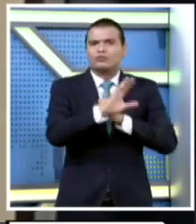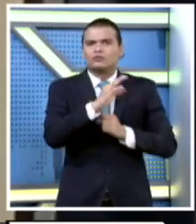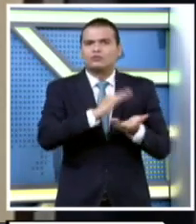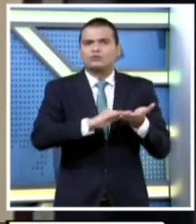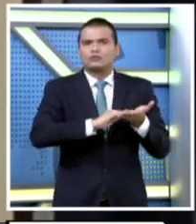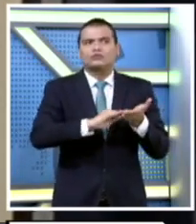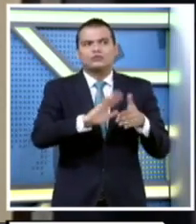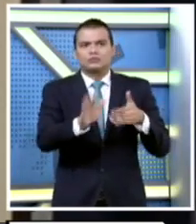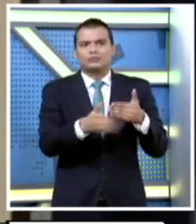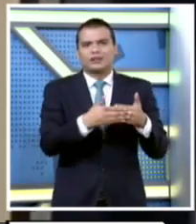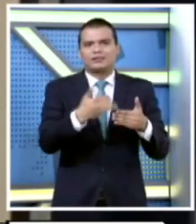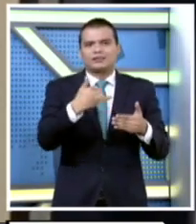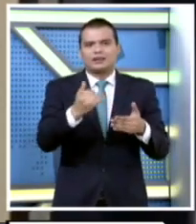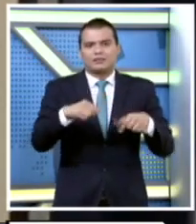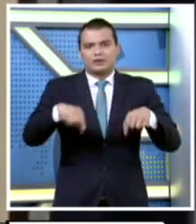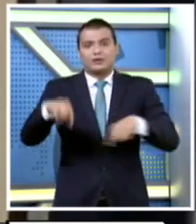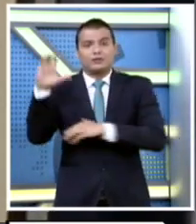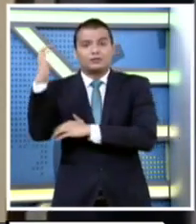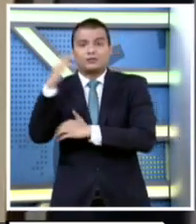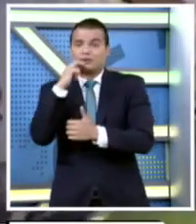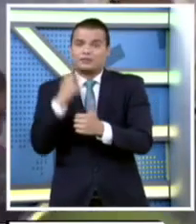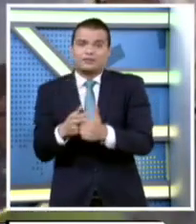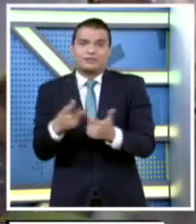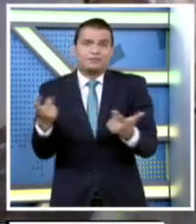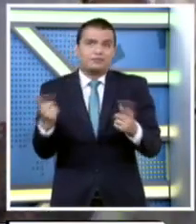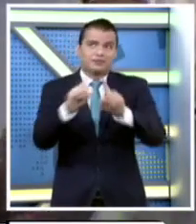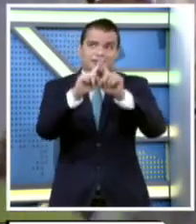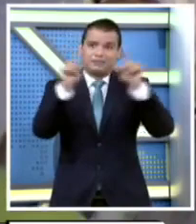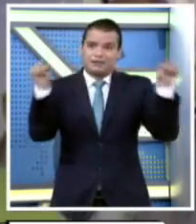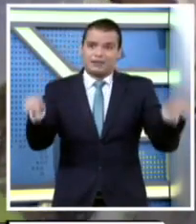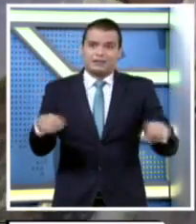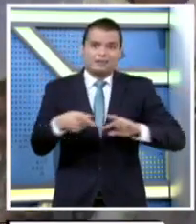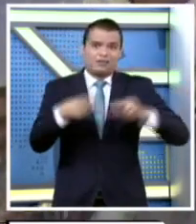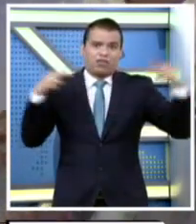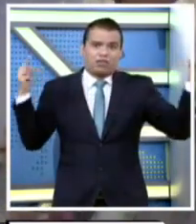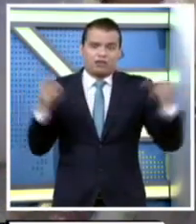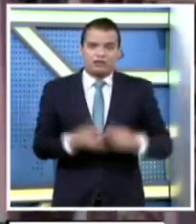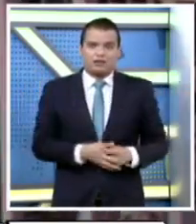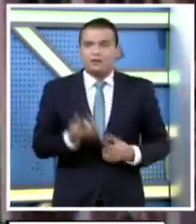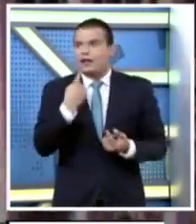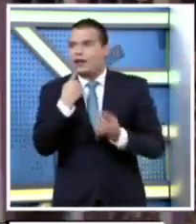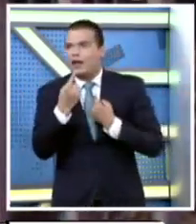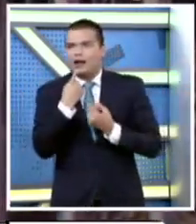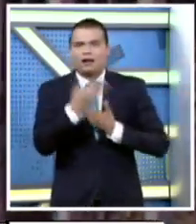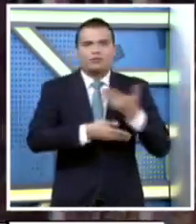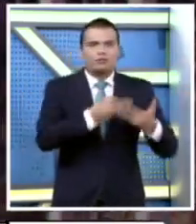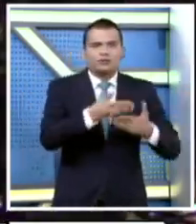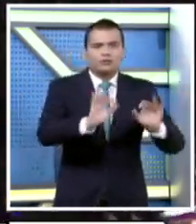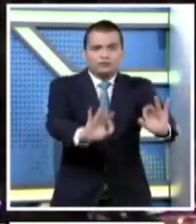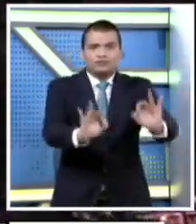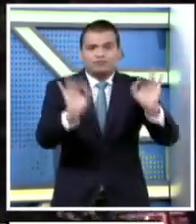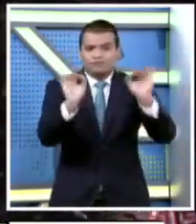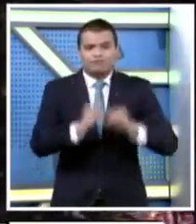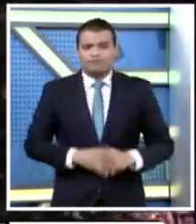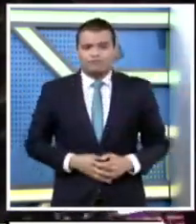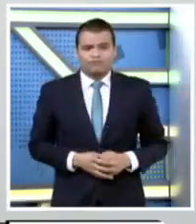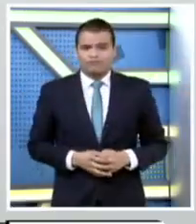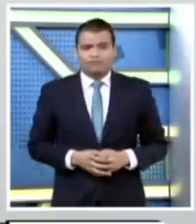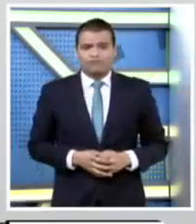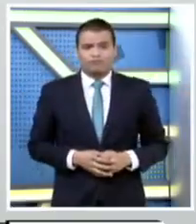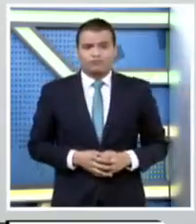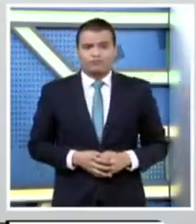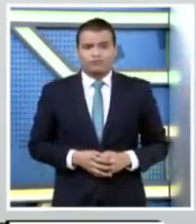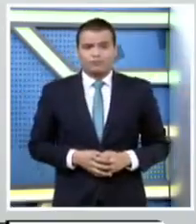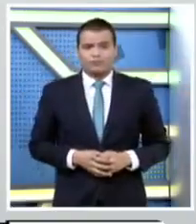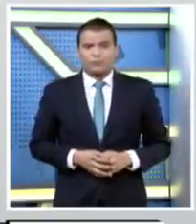puerta cerrada, pero nosotros estamos muy lejos de poder tener toda esa serie de elementos y de logística como para reanudarlo.